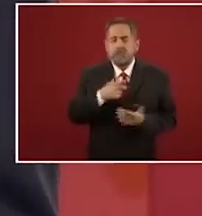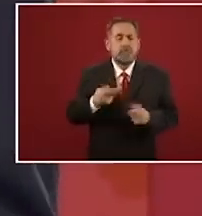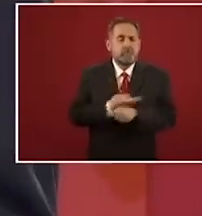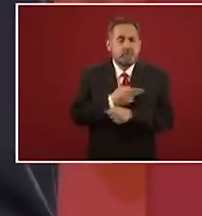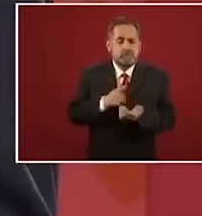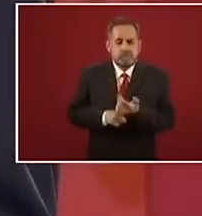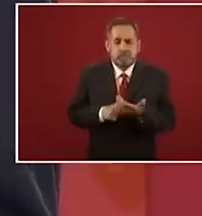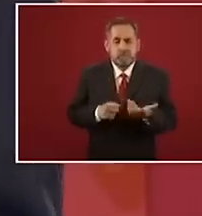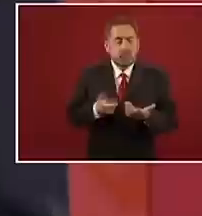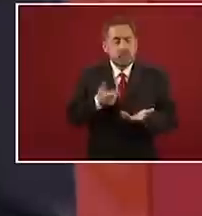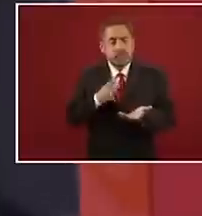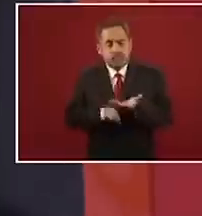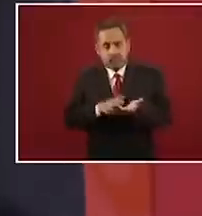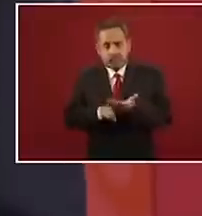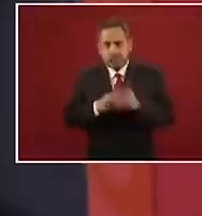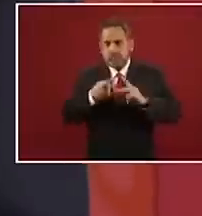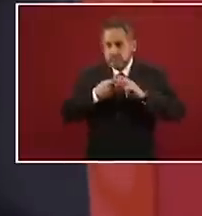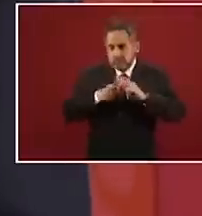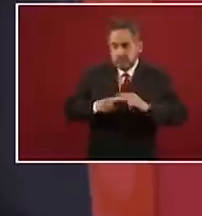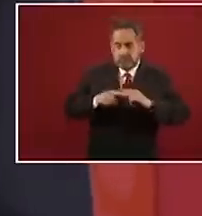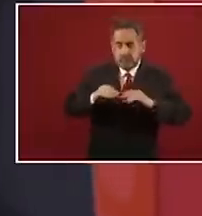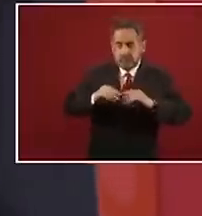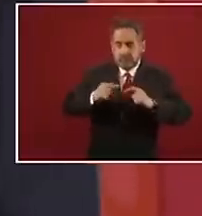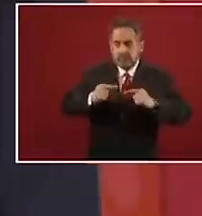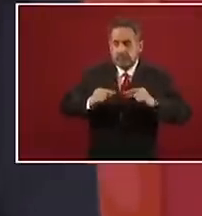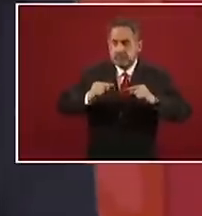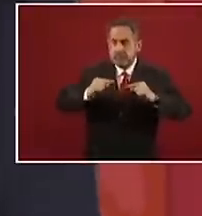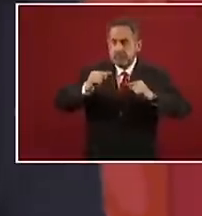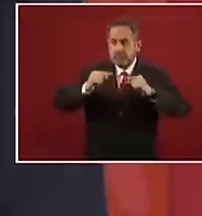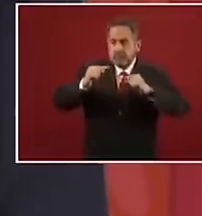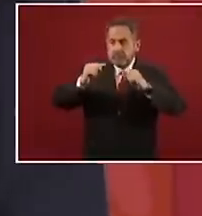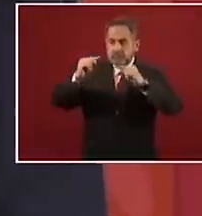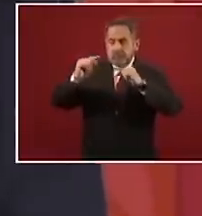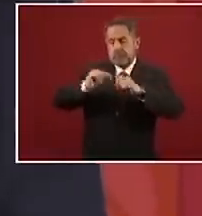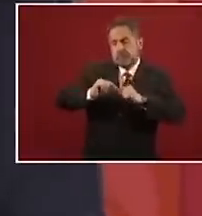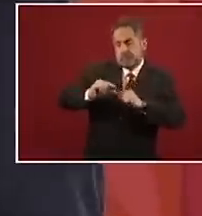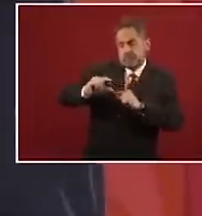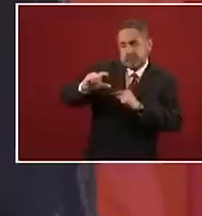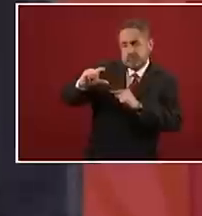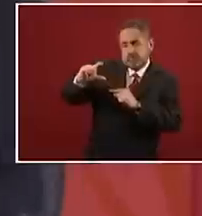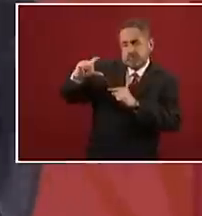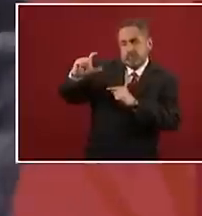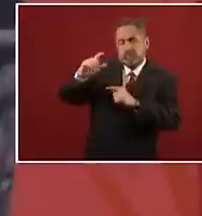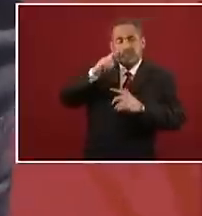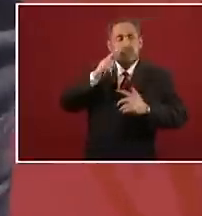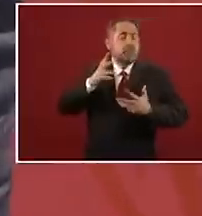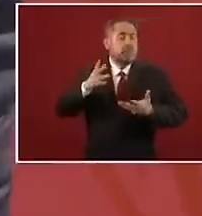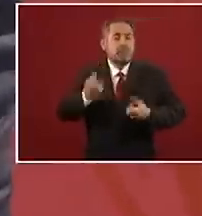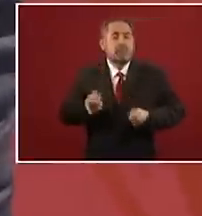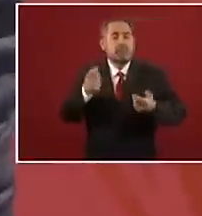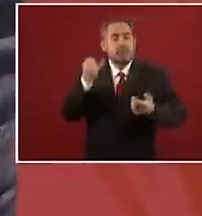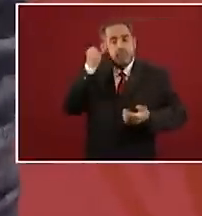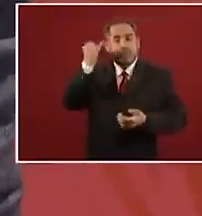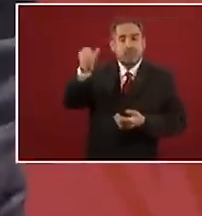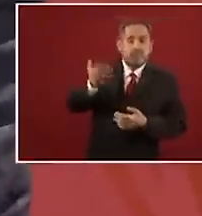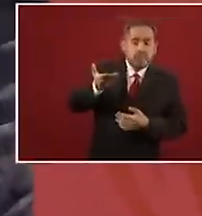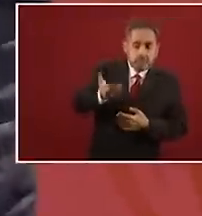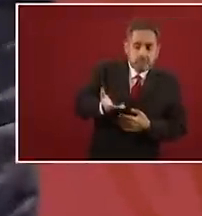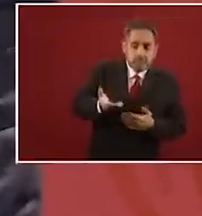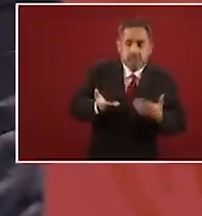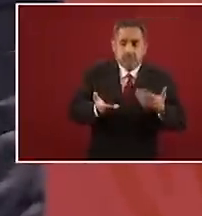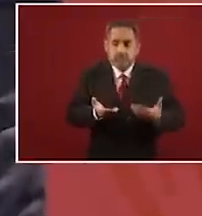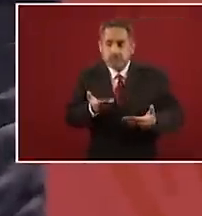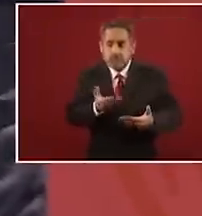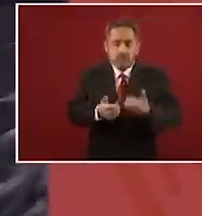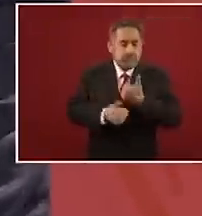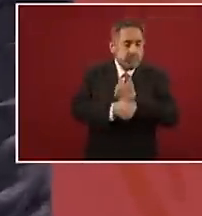que tienen un precio de avalú y empiezan a presentar propuestas, y la más